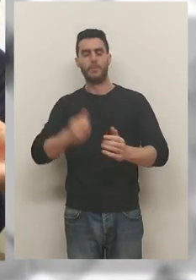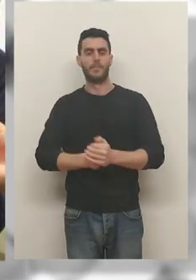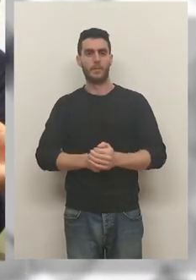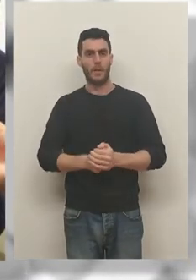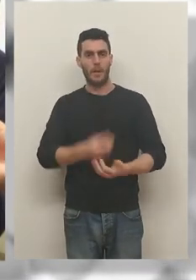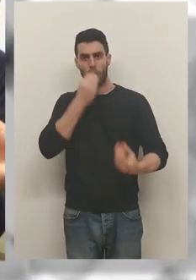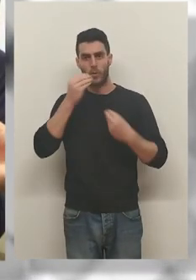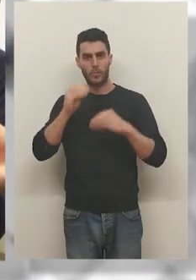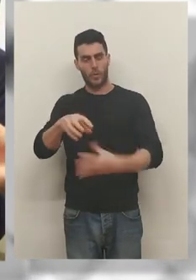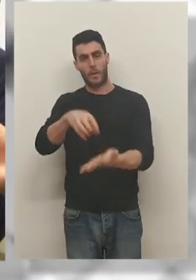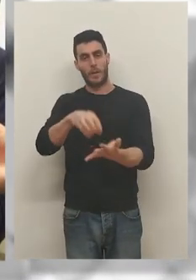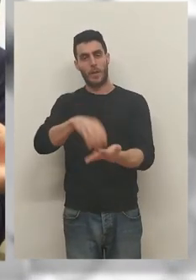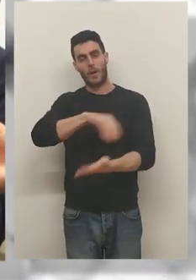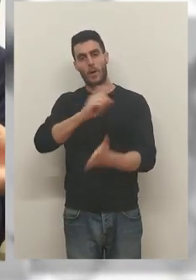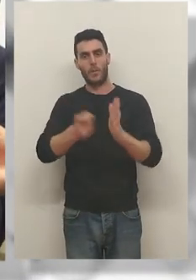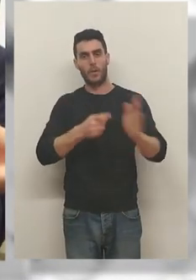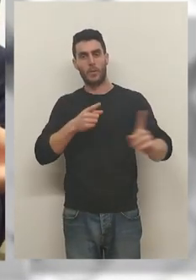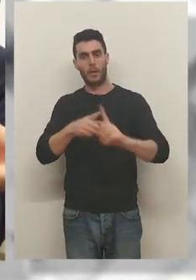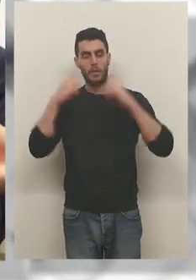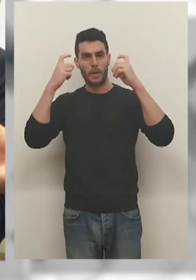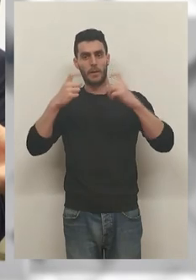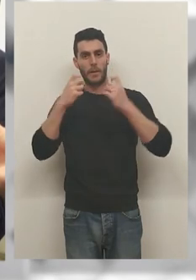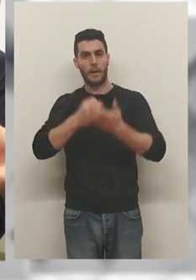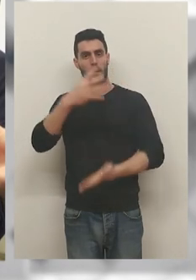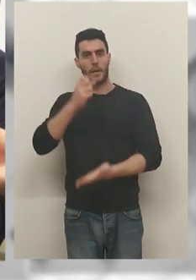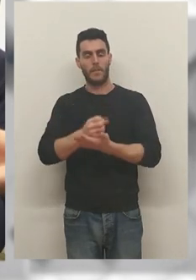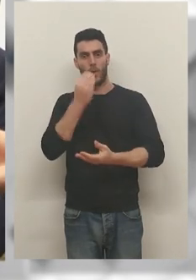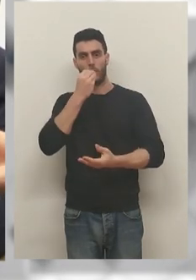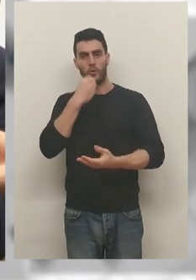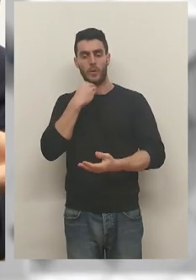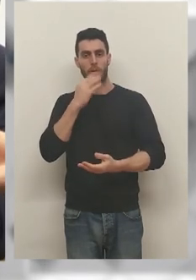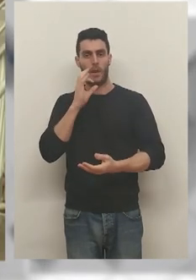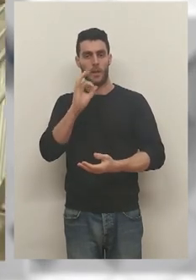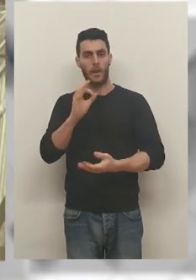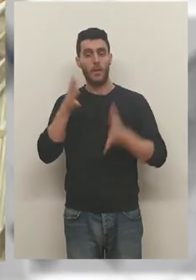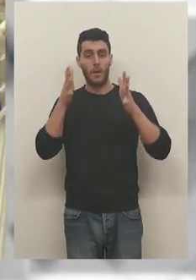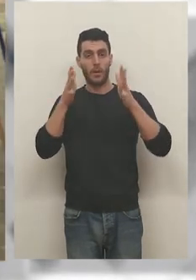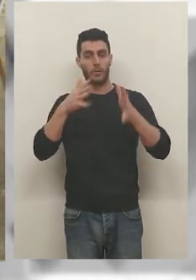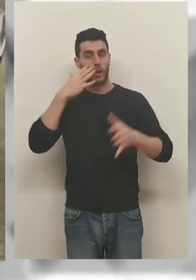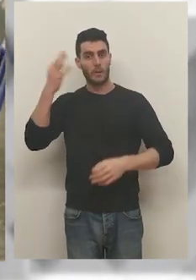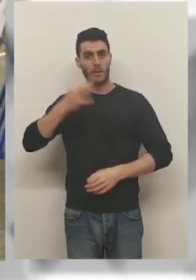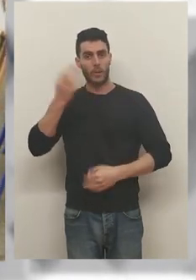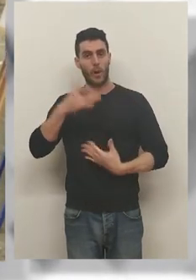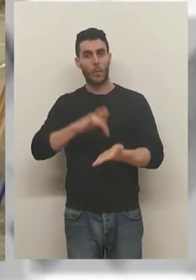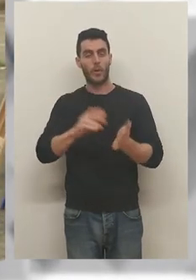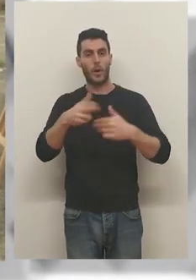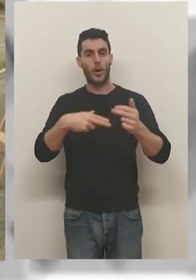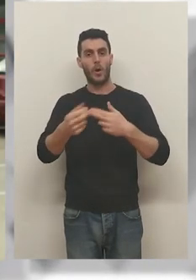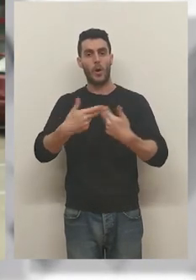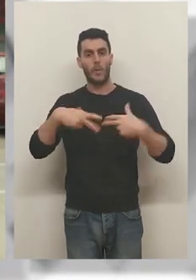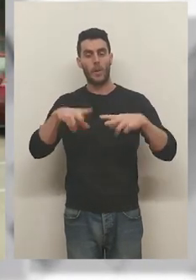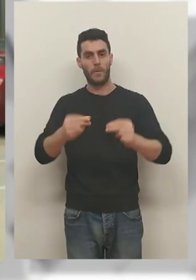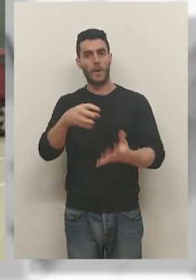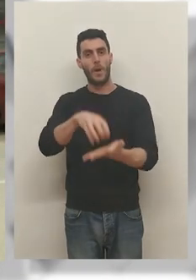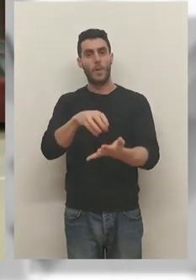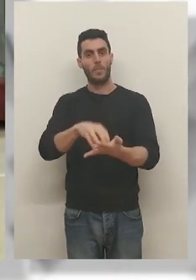y se sustituye en la totalidad de instalaciones para intentar Pues conseguir un edificio de consumo casi cero el consejero ha asegurado que cuando finalice